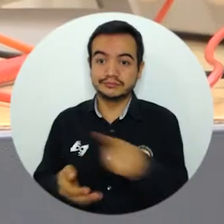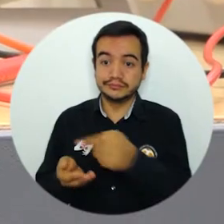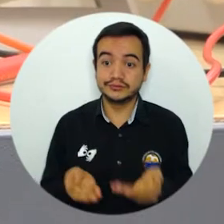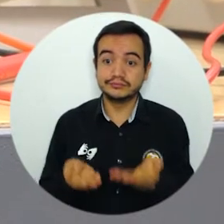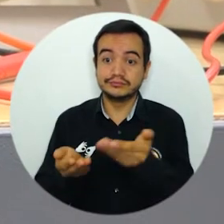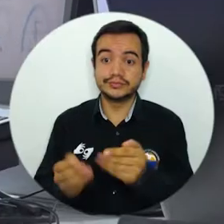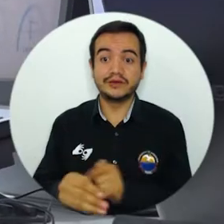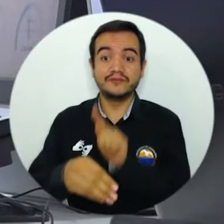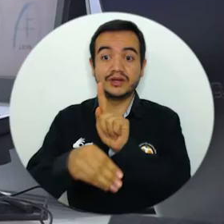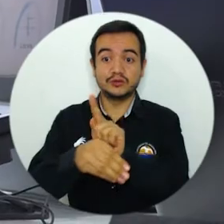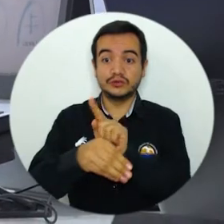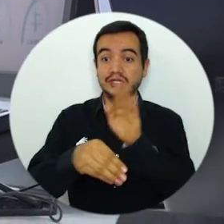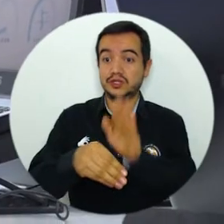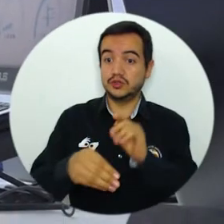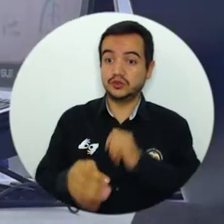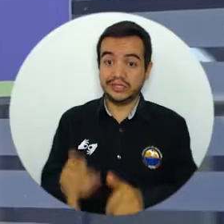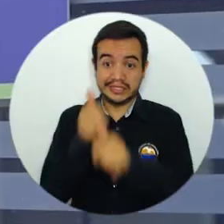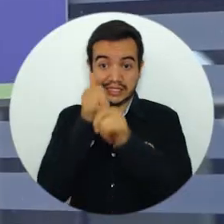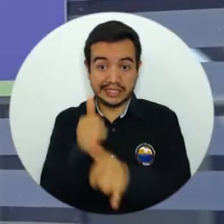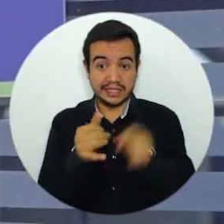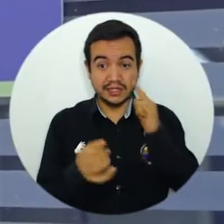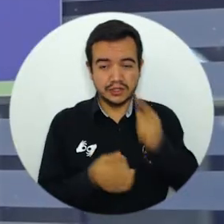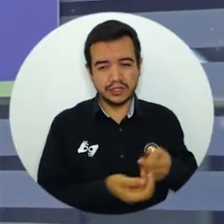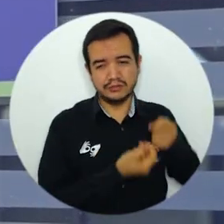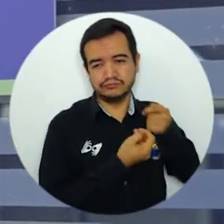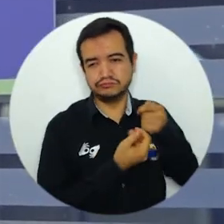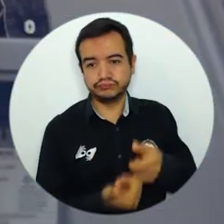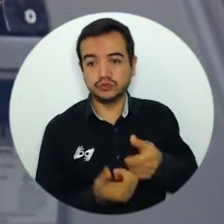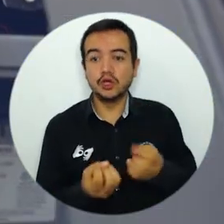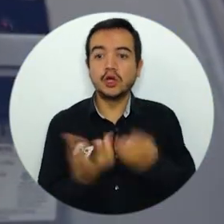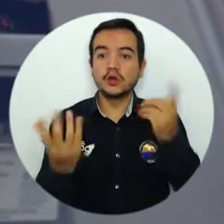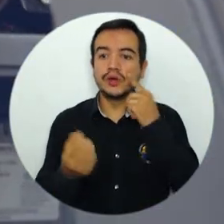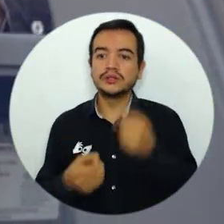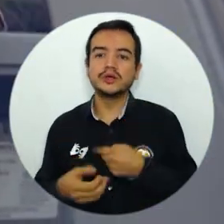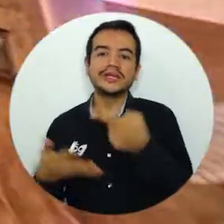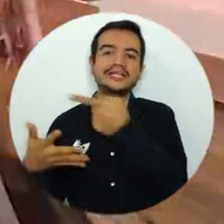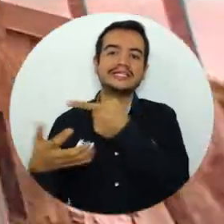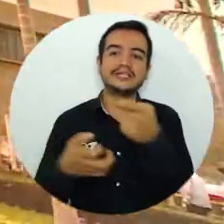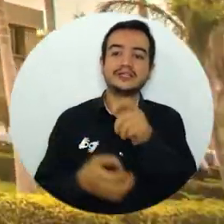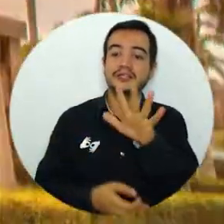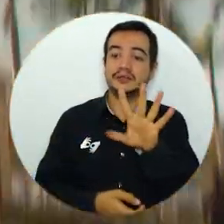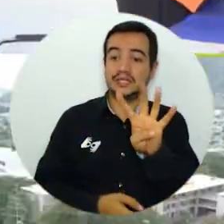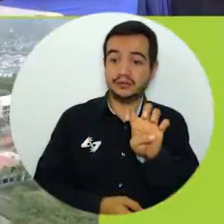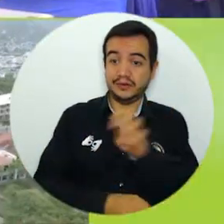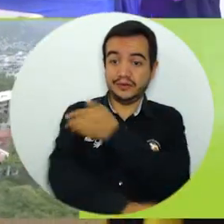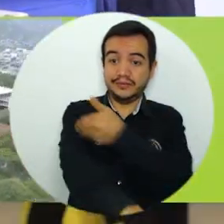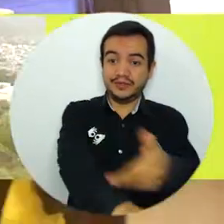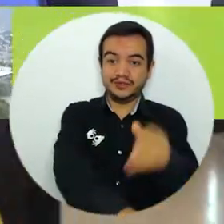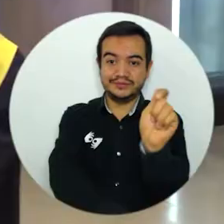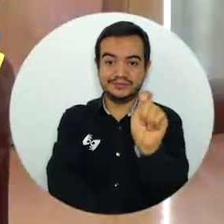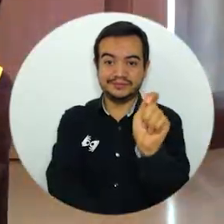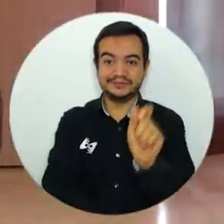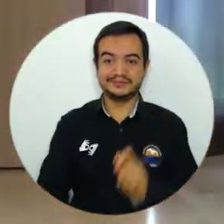modernizados y dotados con una inversión cercana a los 659 millones de pesos.